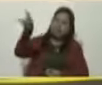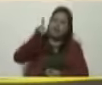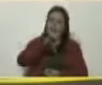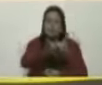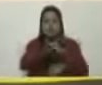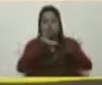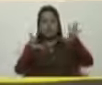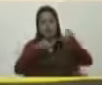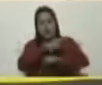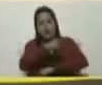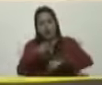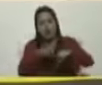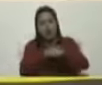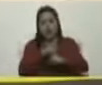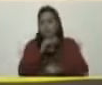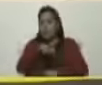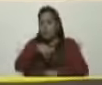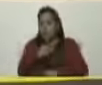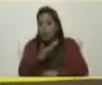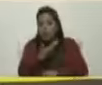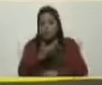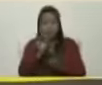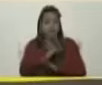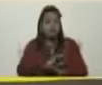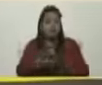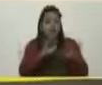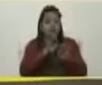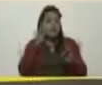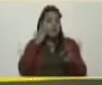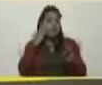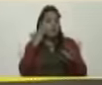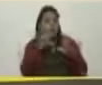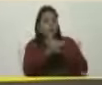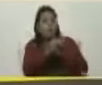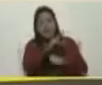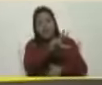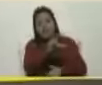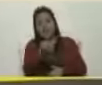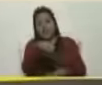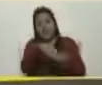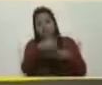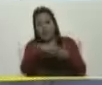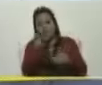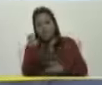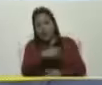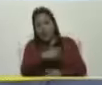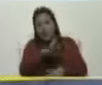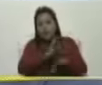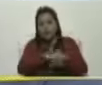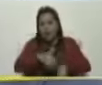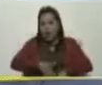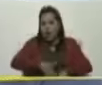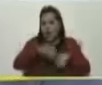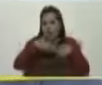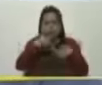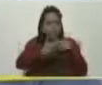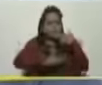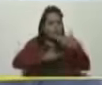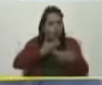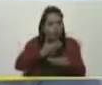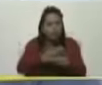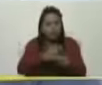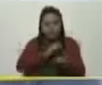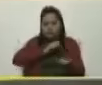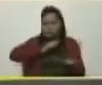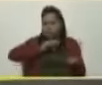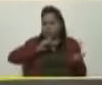y no pueden ni siquiera mandarles a las madres ni $30 mensual por el odio que se ha ido